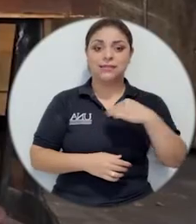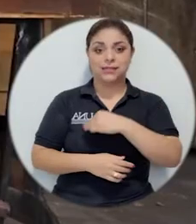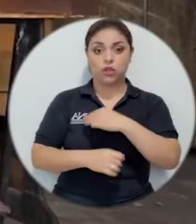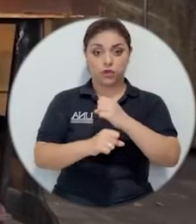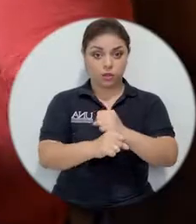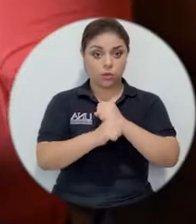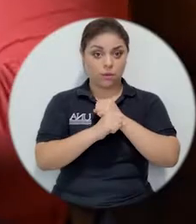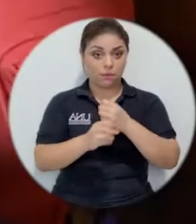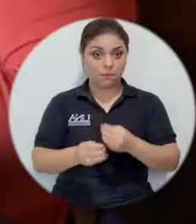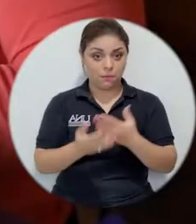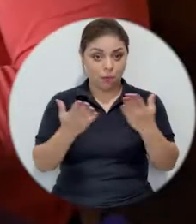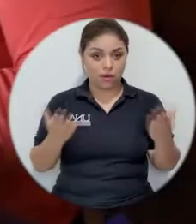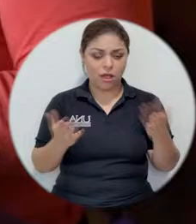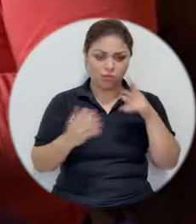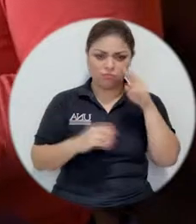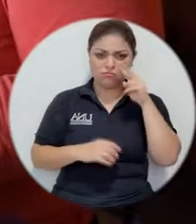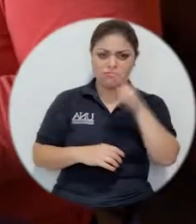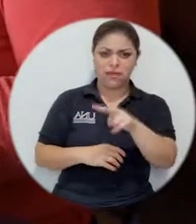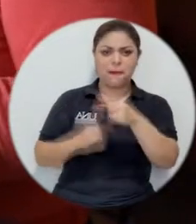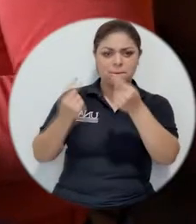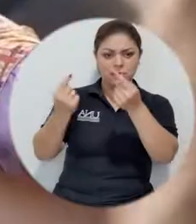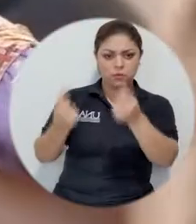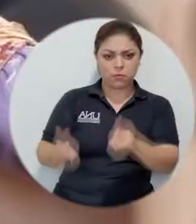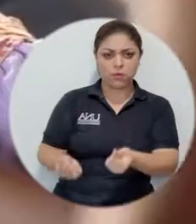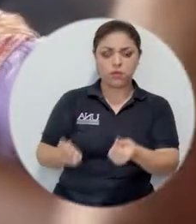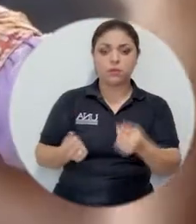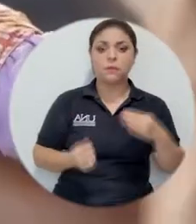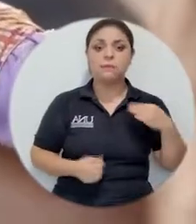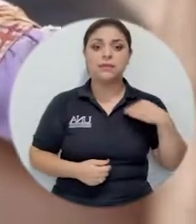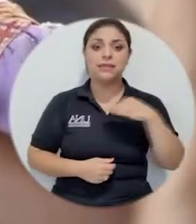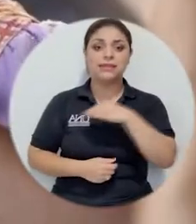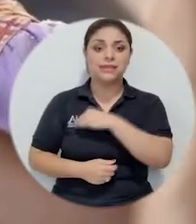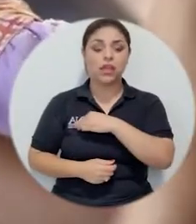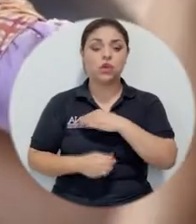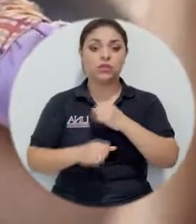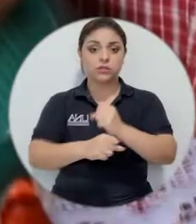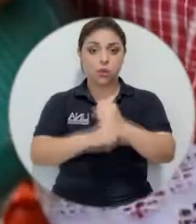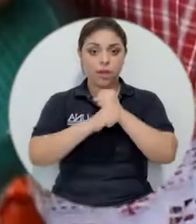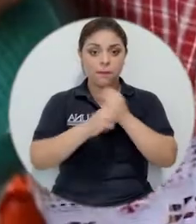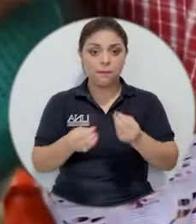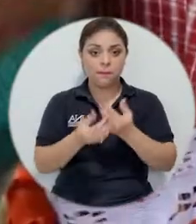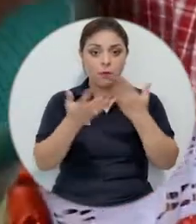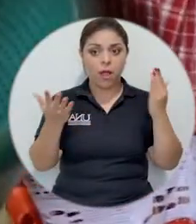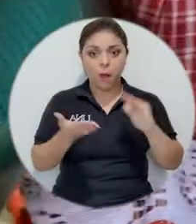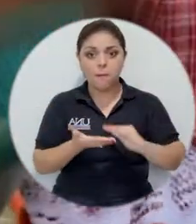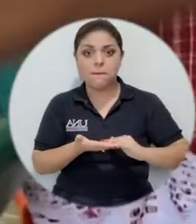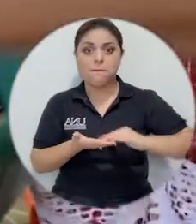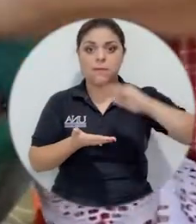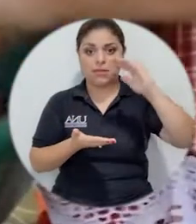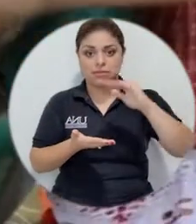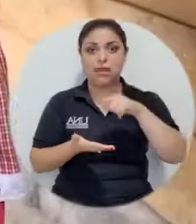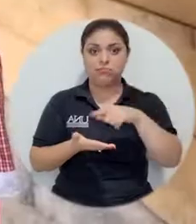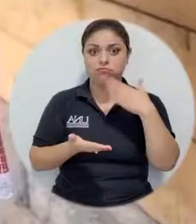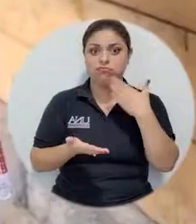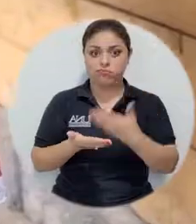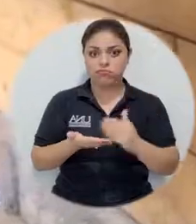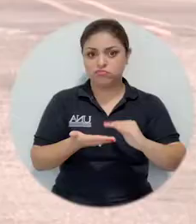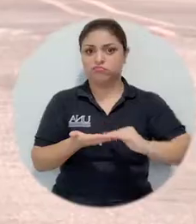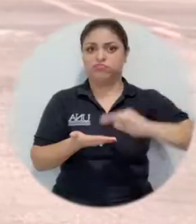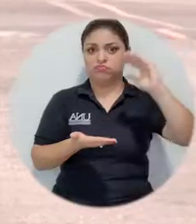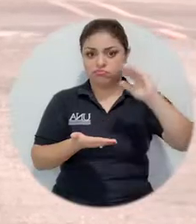ve los presupuestos del Ministerio de Seguridad Pública, han aumentado sistemáticamente, y si hacemos un